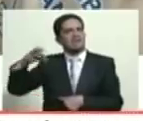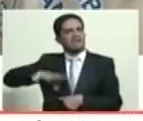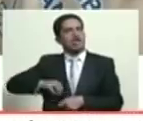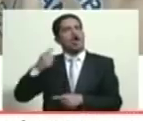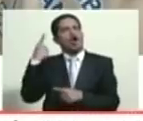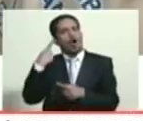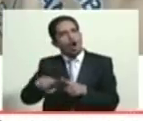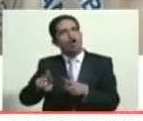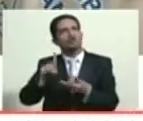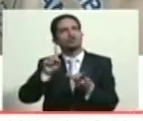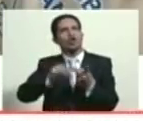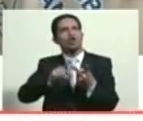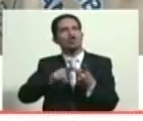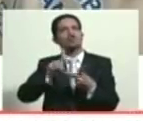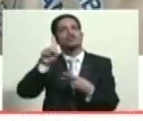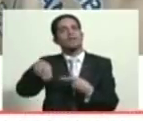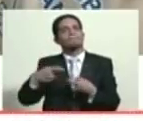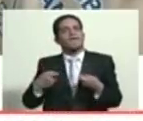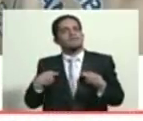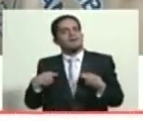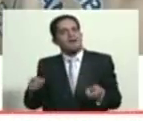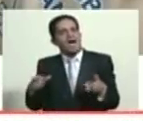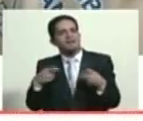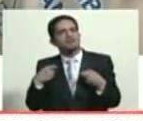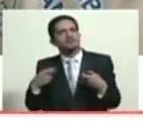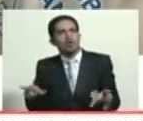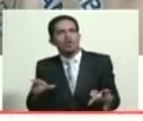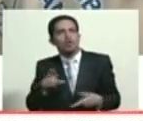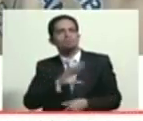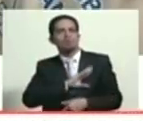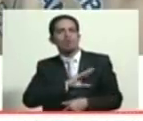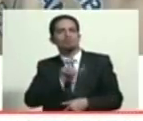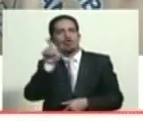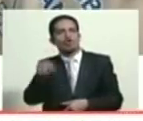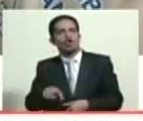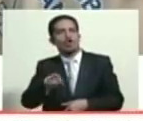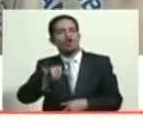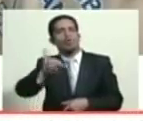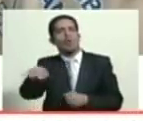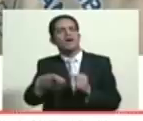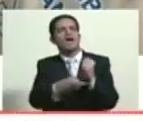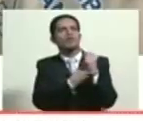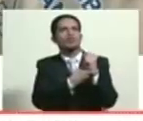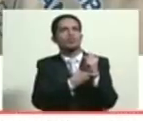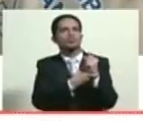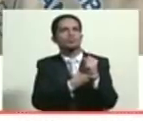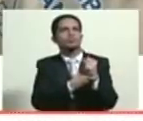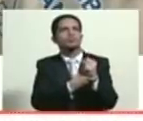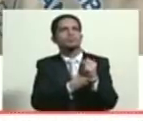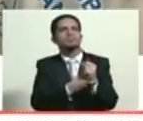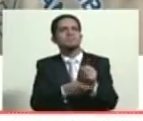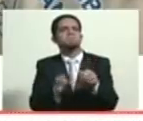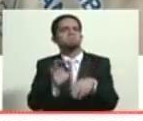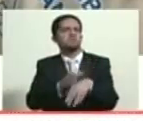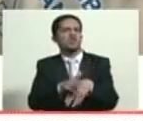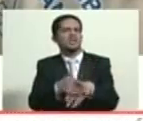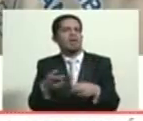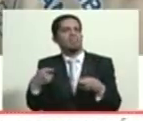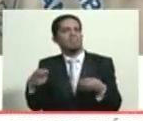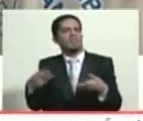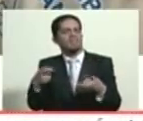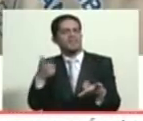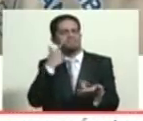los gastos exagerados y excesivos en su modo de vida que no